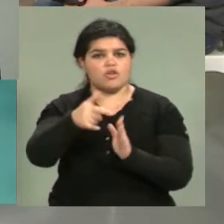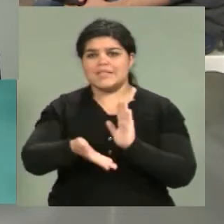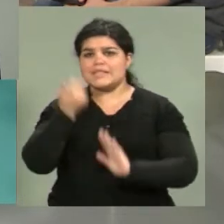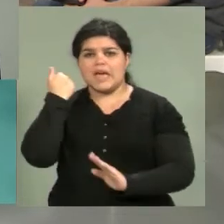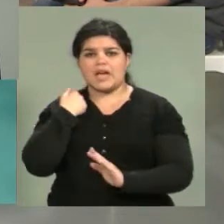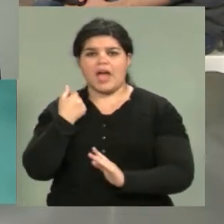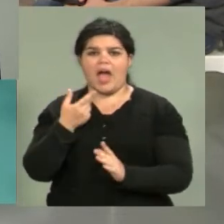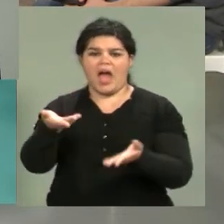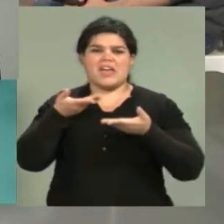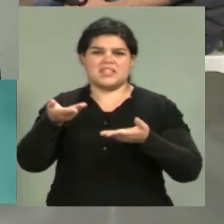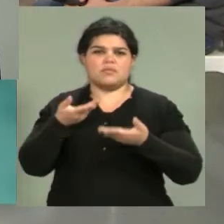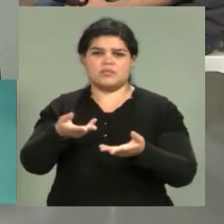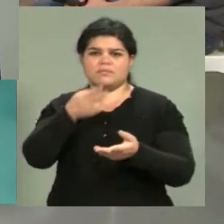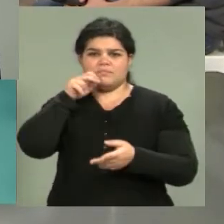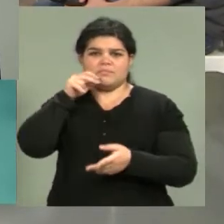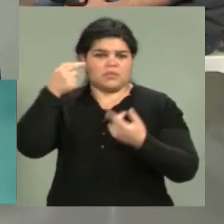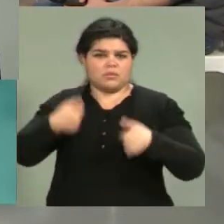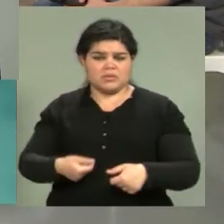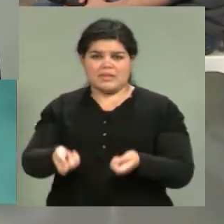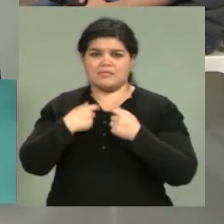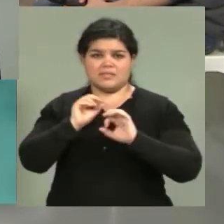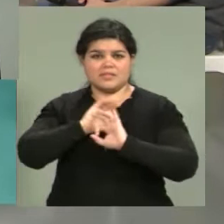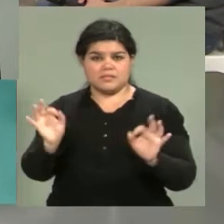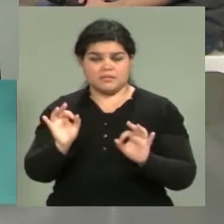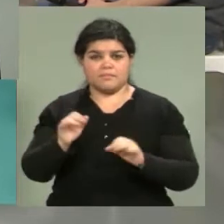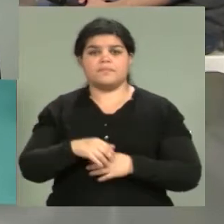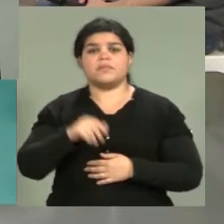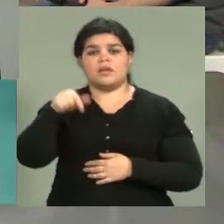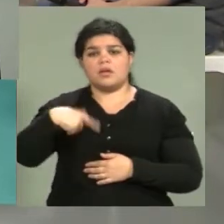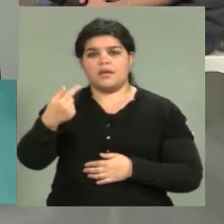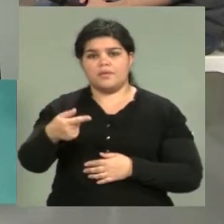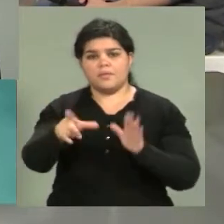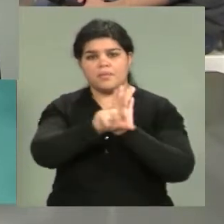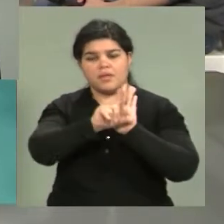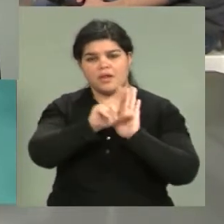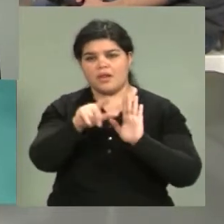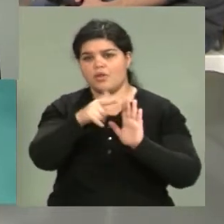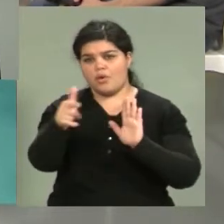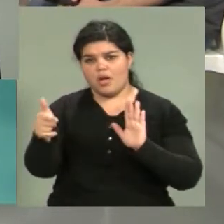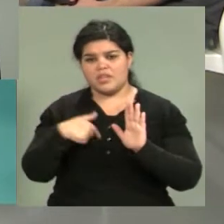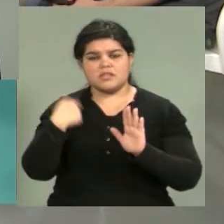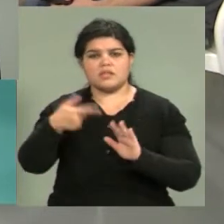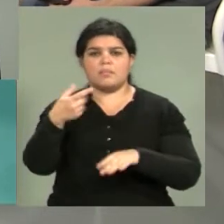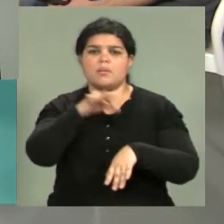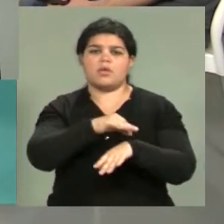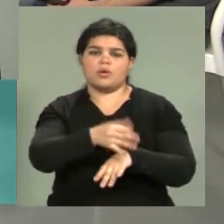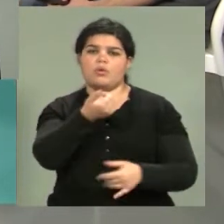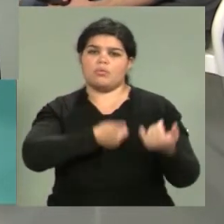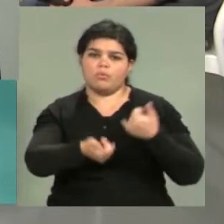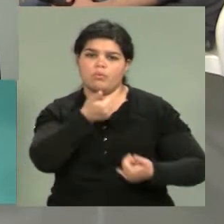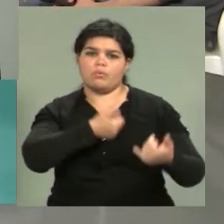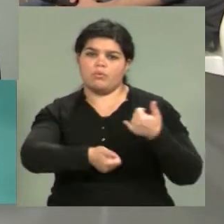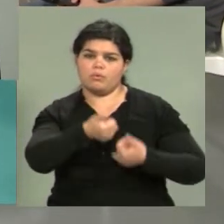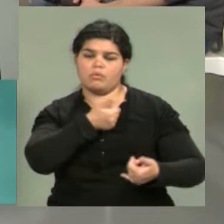Marcelo. No había legislación. A nosotros los médicos durante todo ese tiempo nos habían estado diciendo